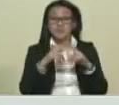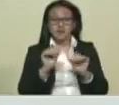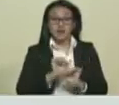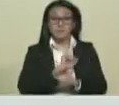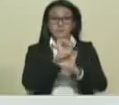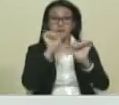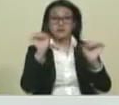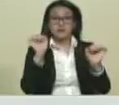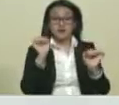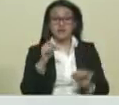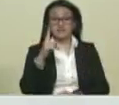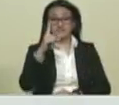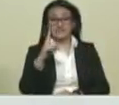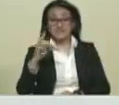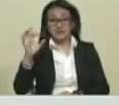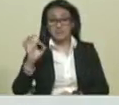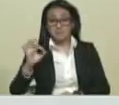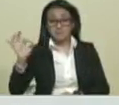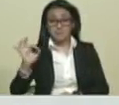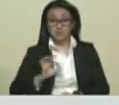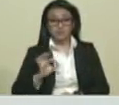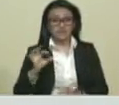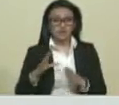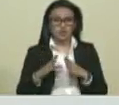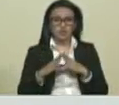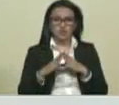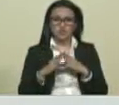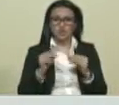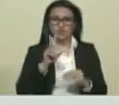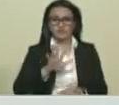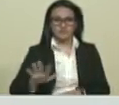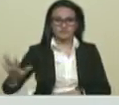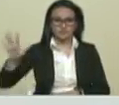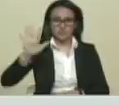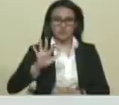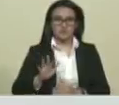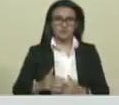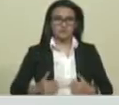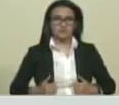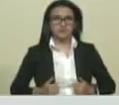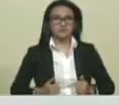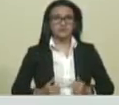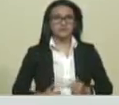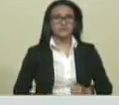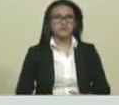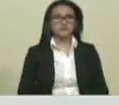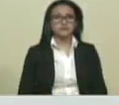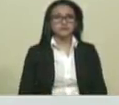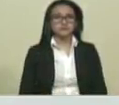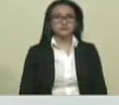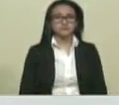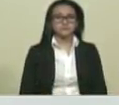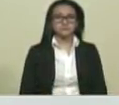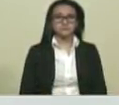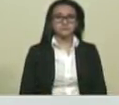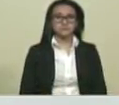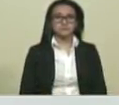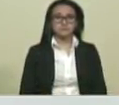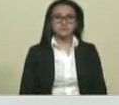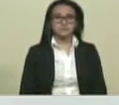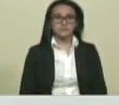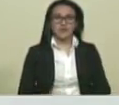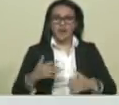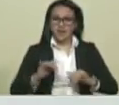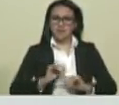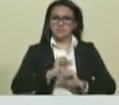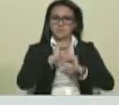el 100% en todo el país. Como lo fui anunciando a primeras horas de la